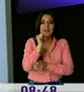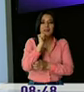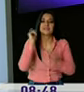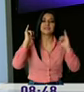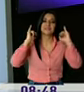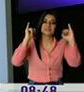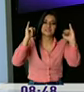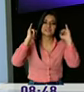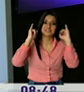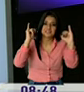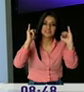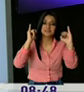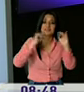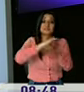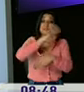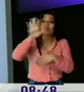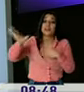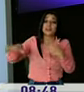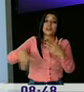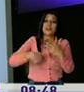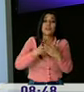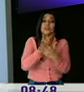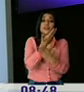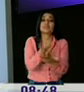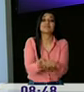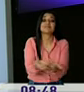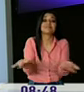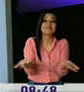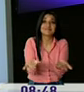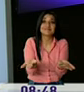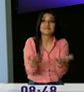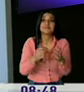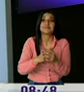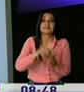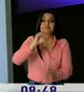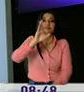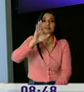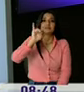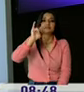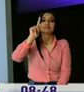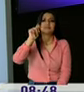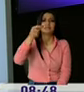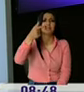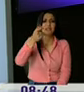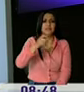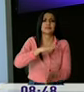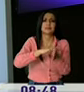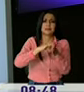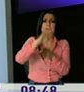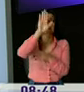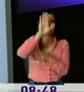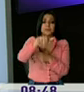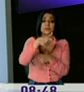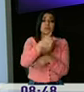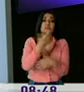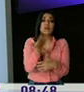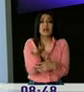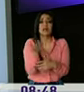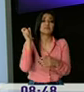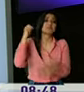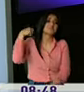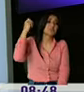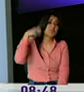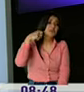de todo lo que encontramos en el balneario de El Tingo, que les invitamos, si está medio ahí aburrido, que no sabe qué